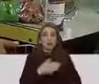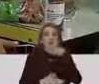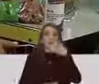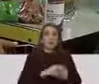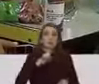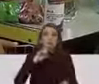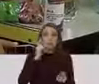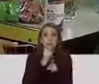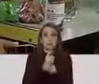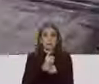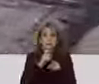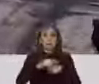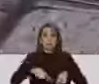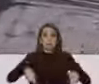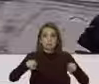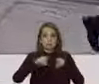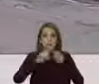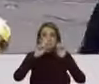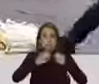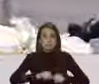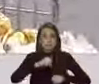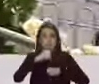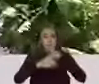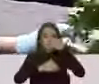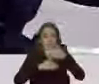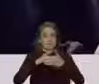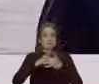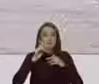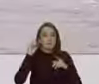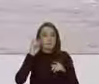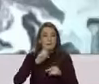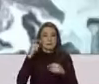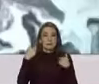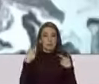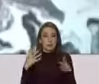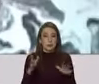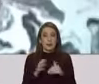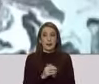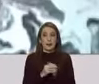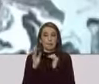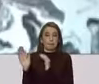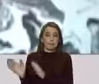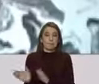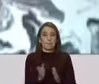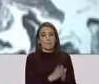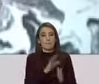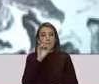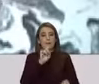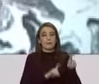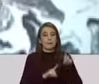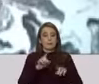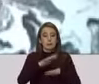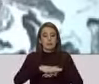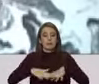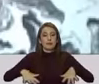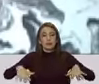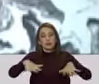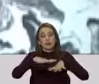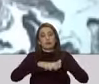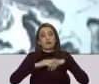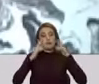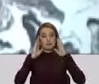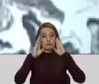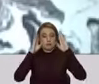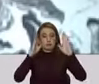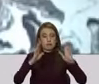realidad económica familiar, para así evitar los gastos innecesarios. Dale prioridad en realidad a los gastos que tenemos